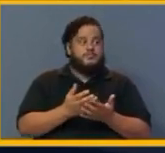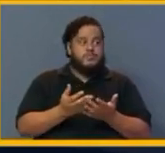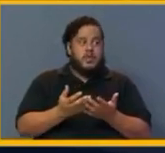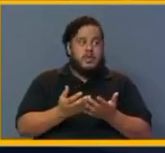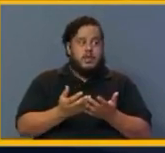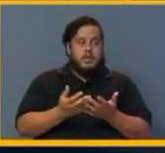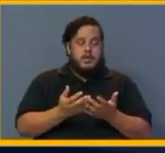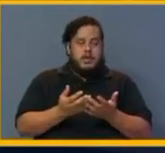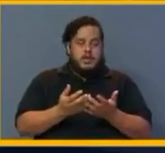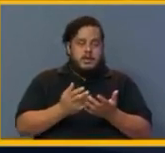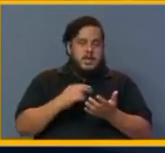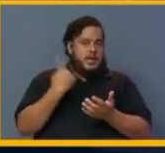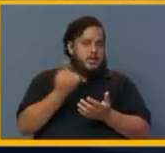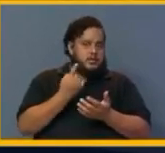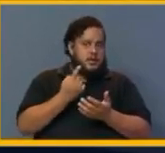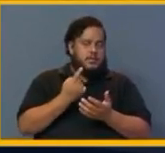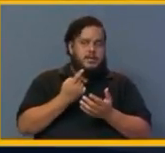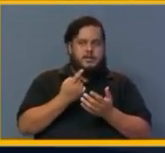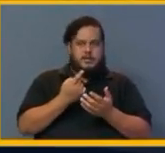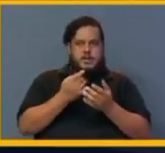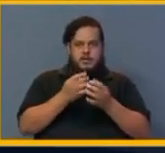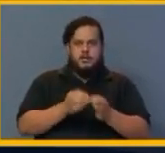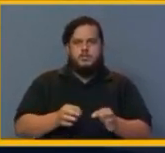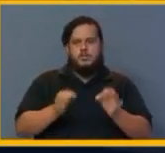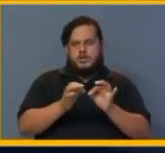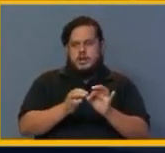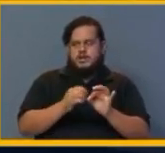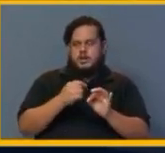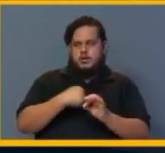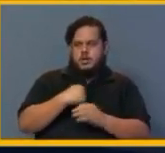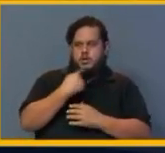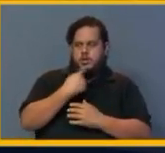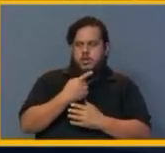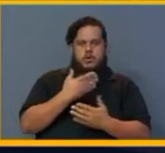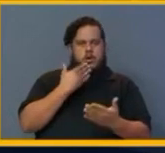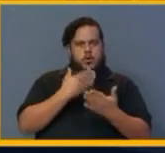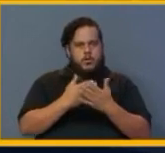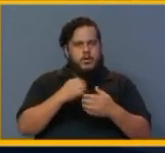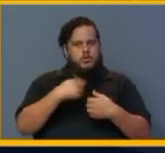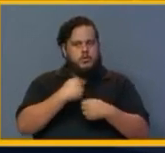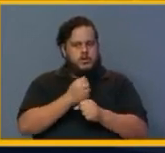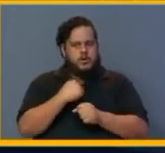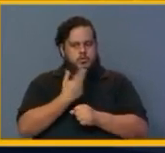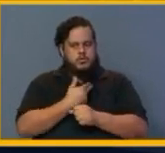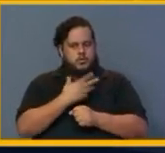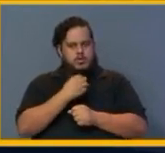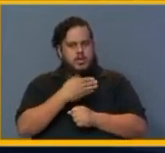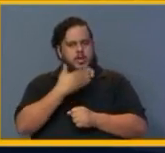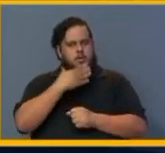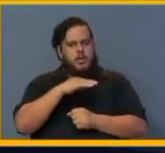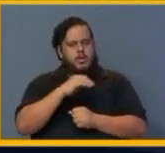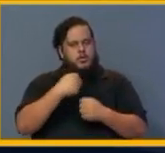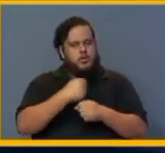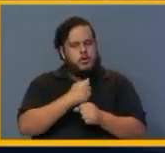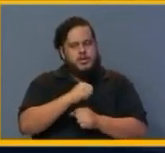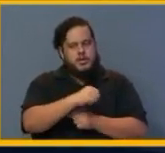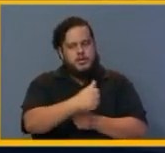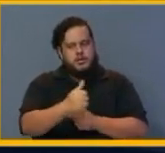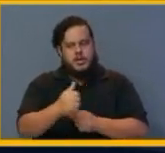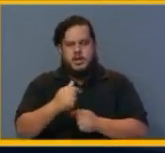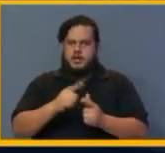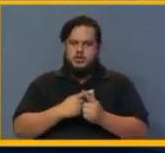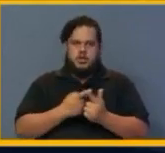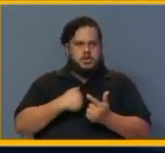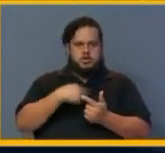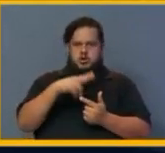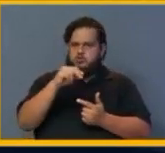que solamente cuentan las cosas que nosotros decimos, que lo bueno lo hacemos nosotros y lo malo lo hacen los demás. Entonces yo no creo que sea